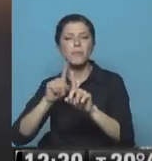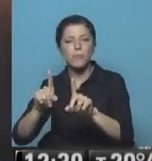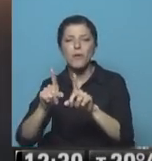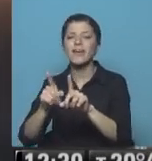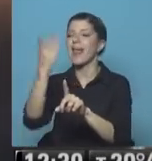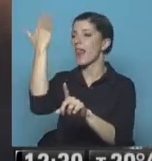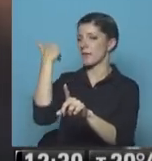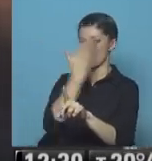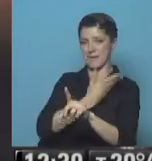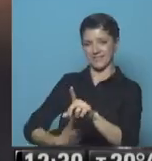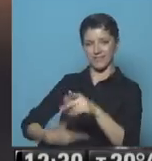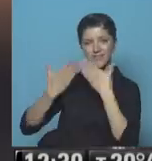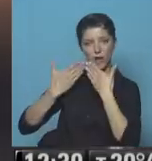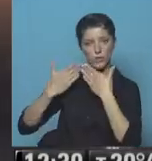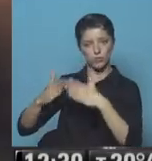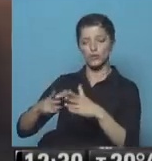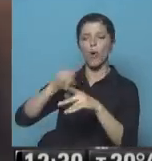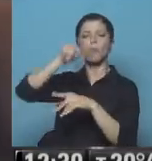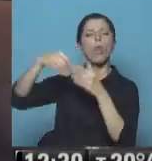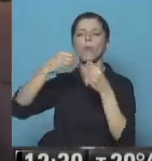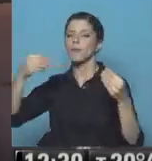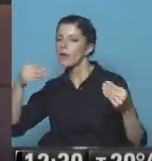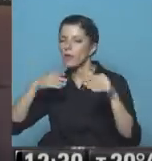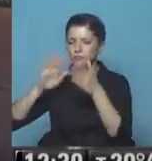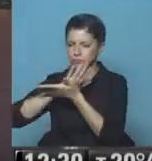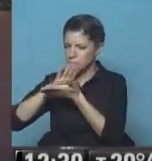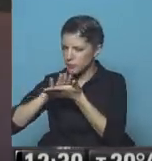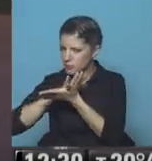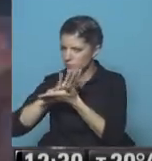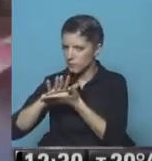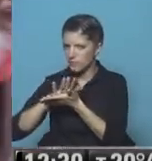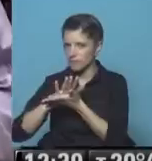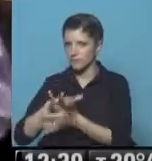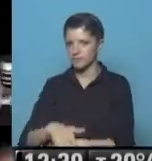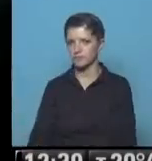del presidente por un escándalo de corrupción.